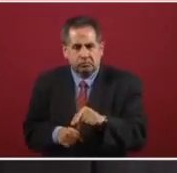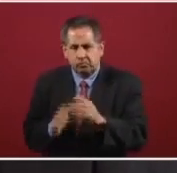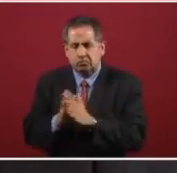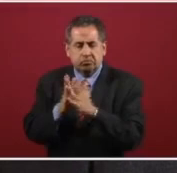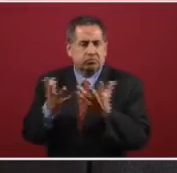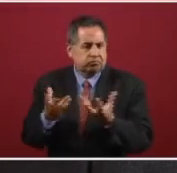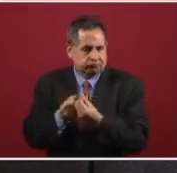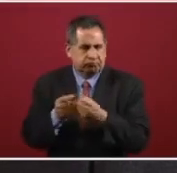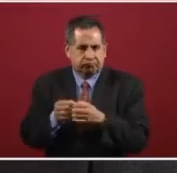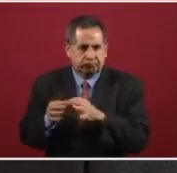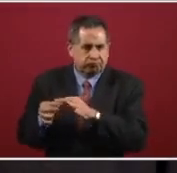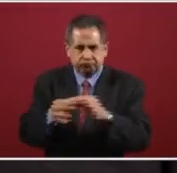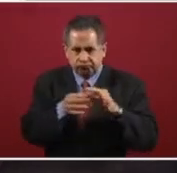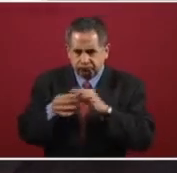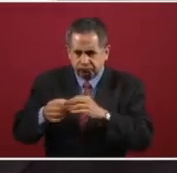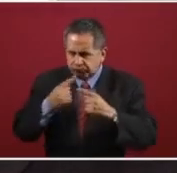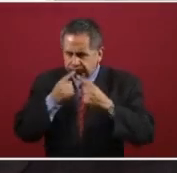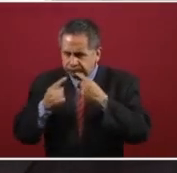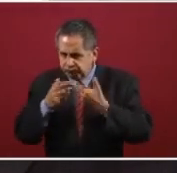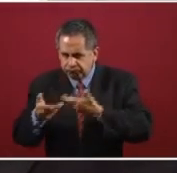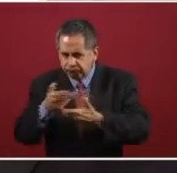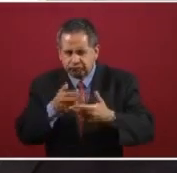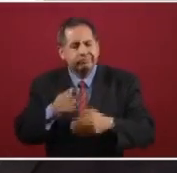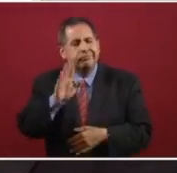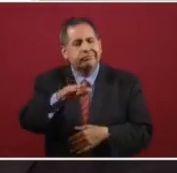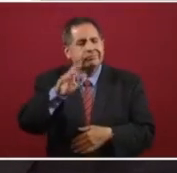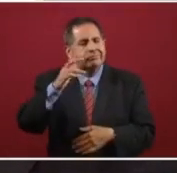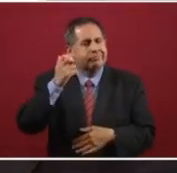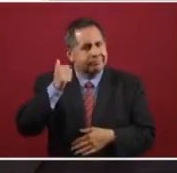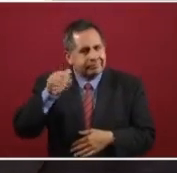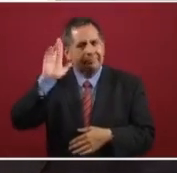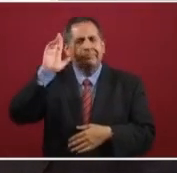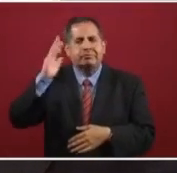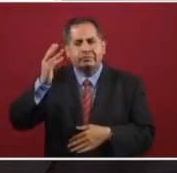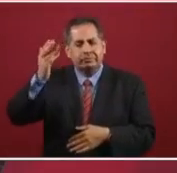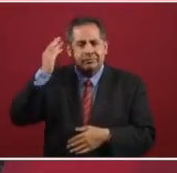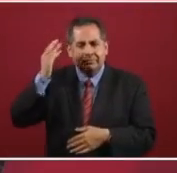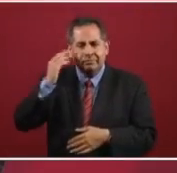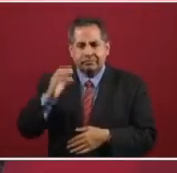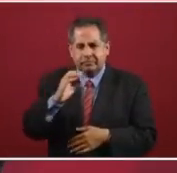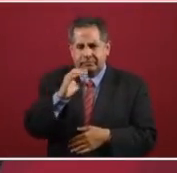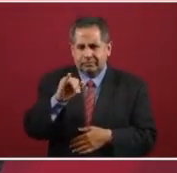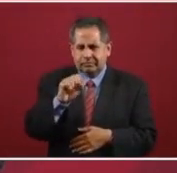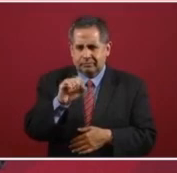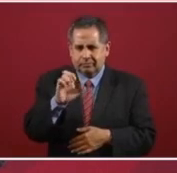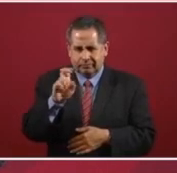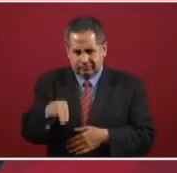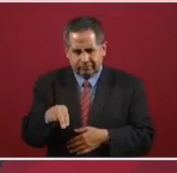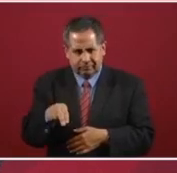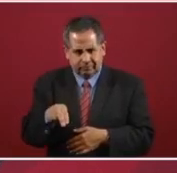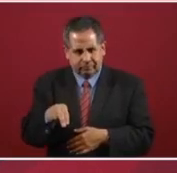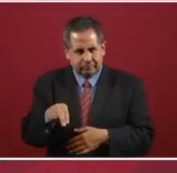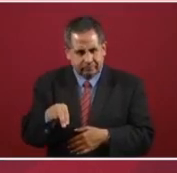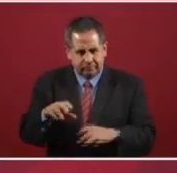colaboración conjunta. Lo que era antes el CISEN